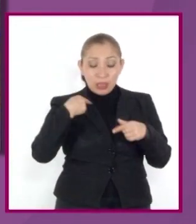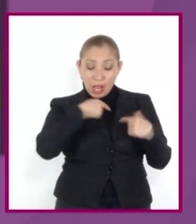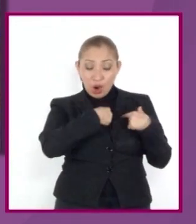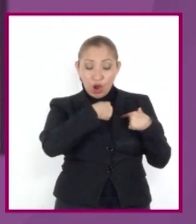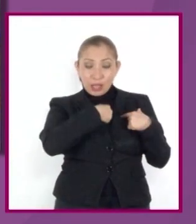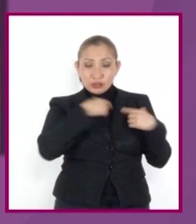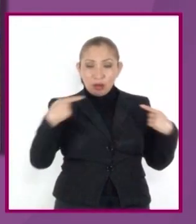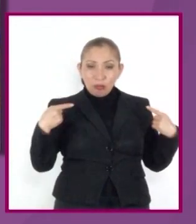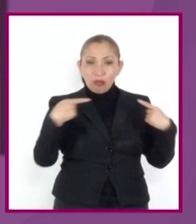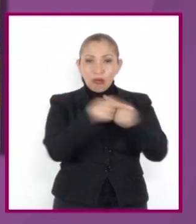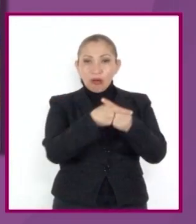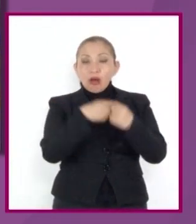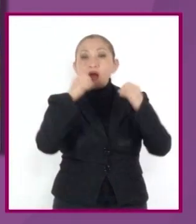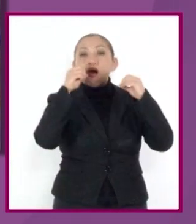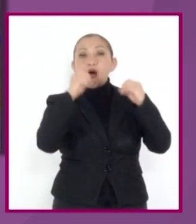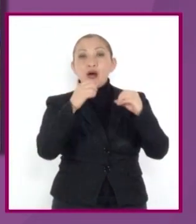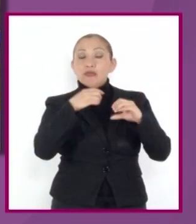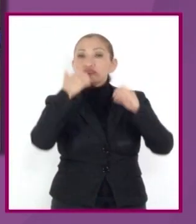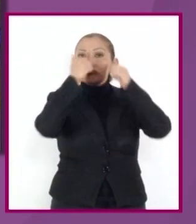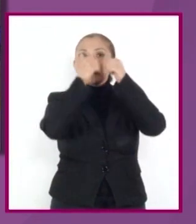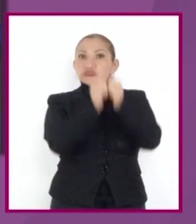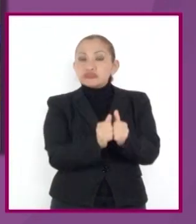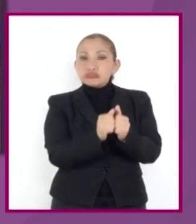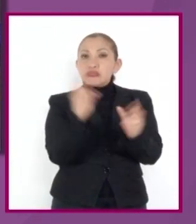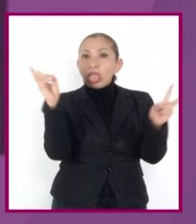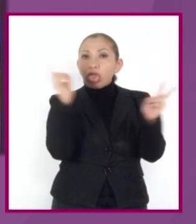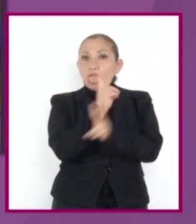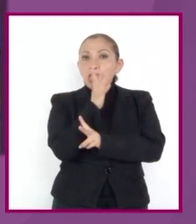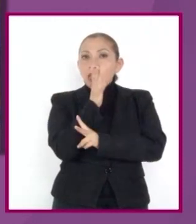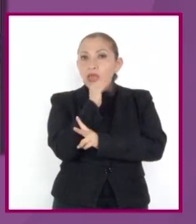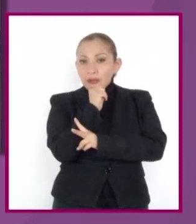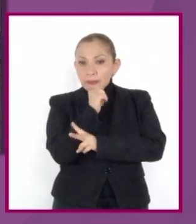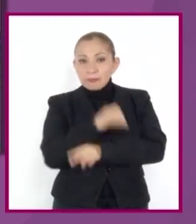ritmo cardíaco o provocar un paro respiratorio.